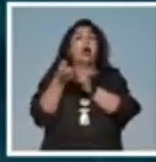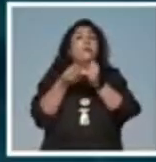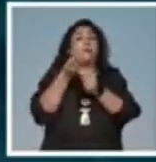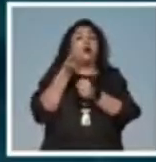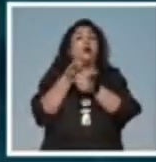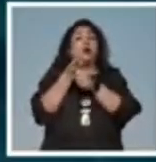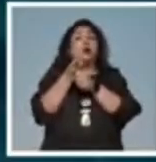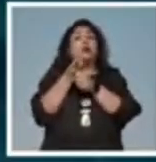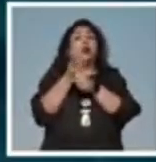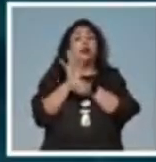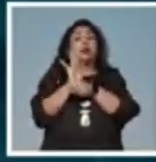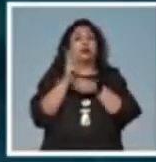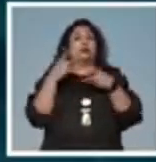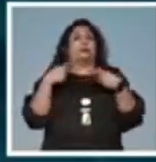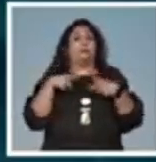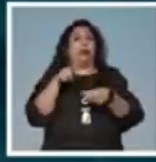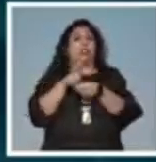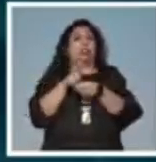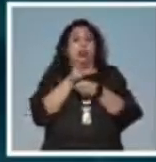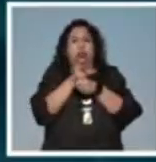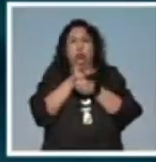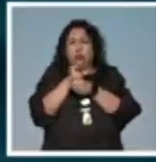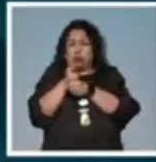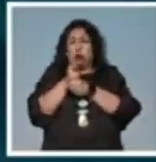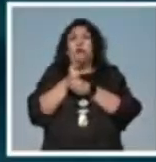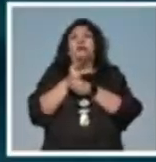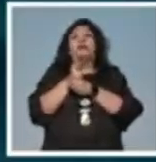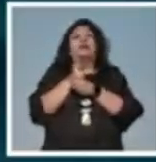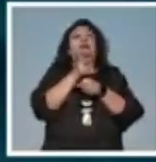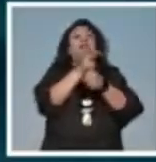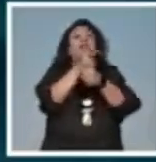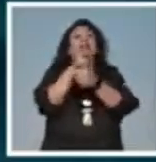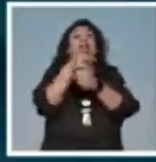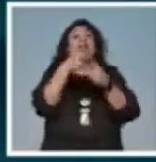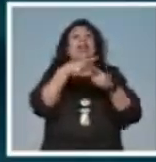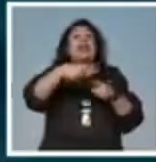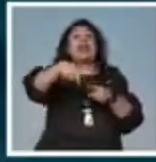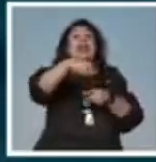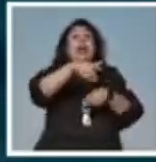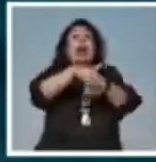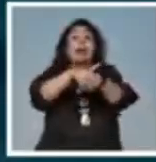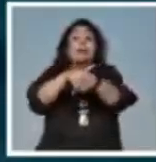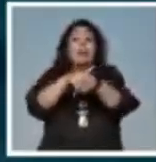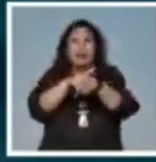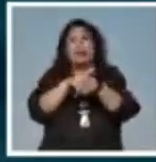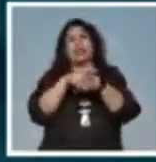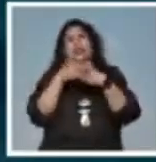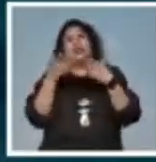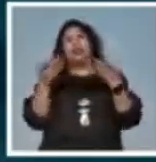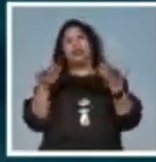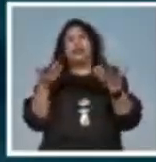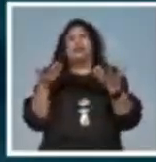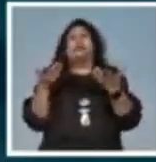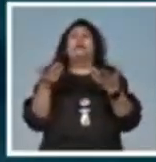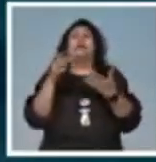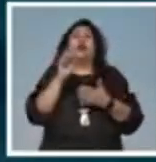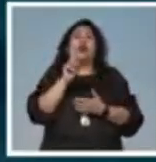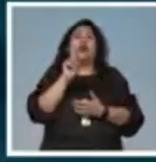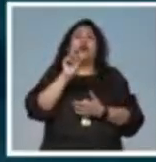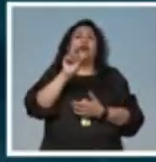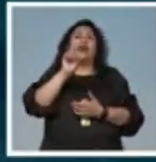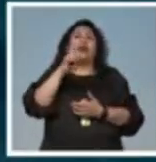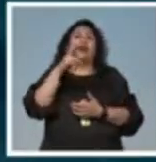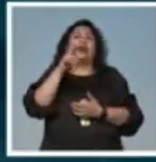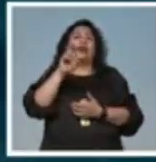oportunidad de hacer un cine muy personal. Filma a sus amigos, filma a, digamos, a la escena underground de Nueva